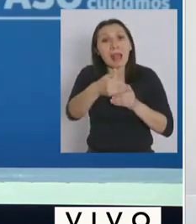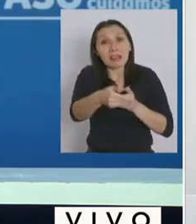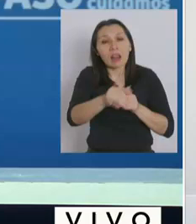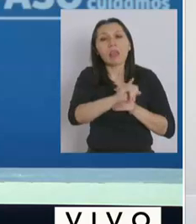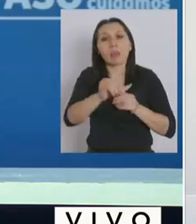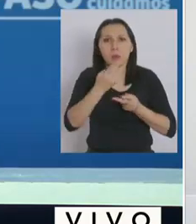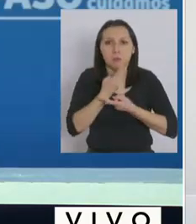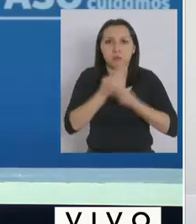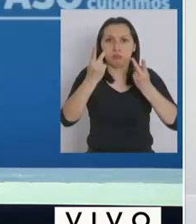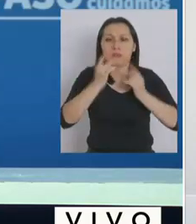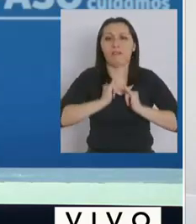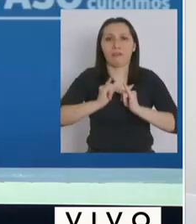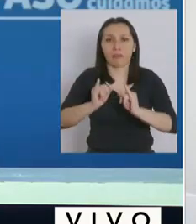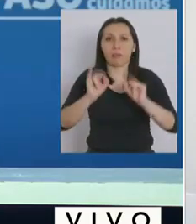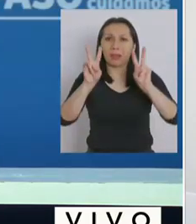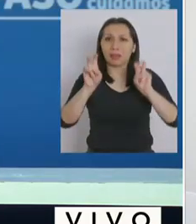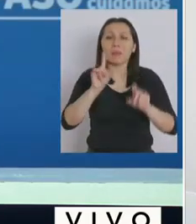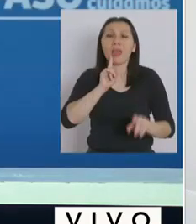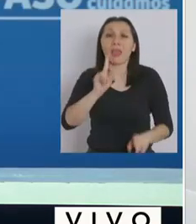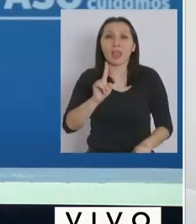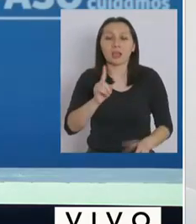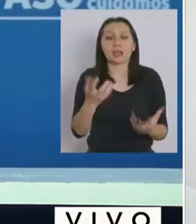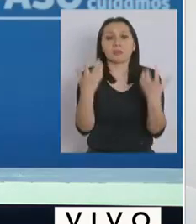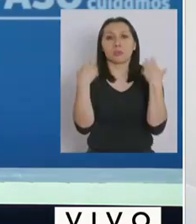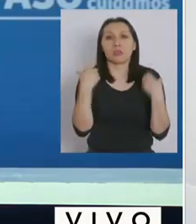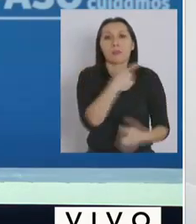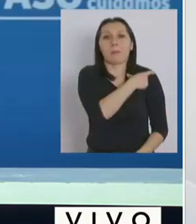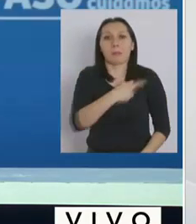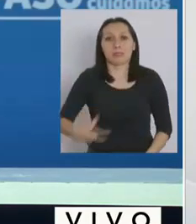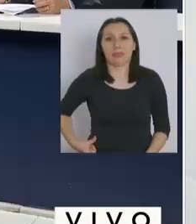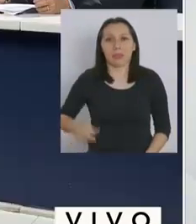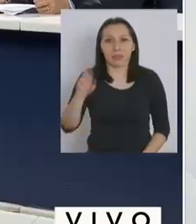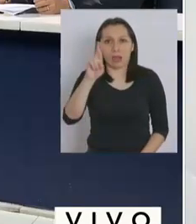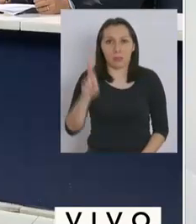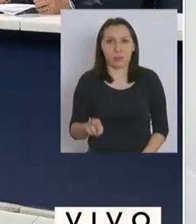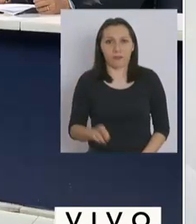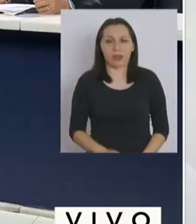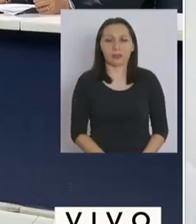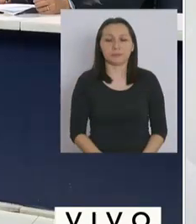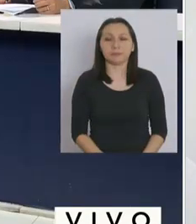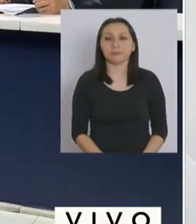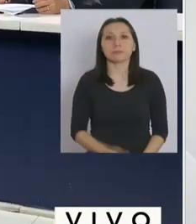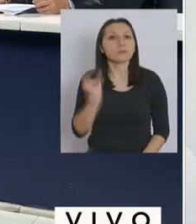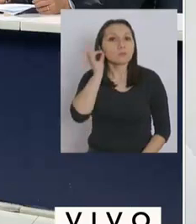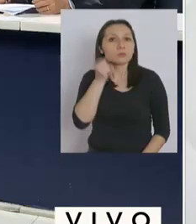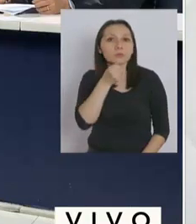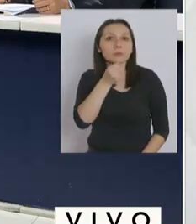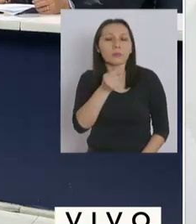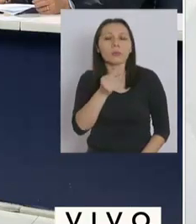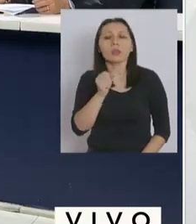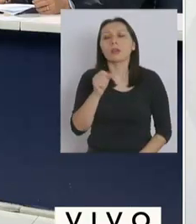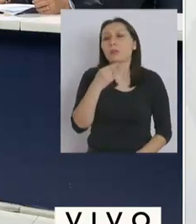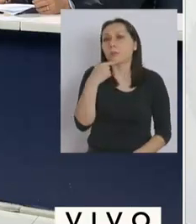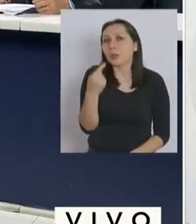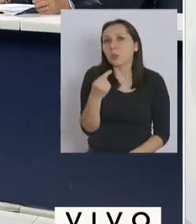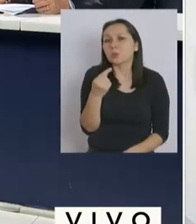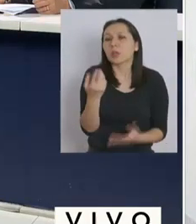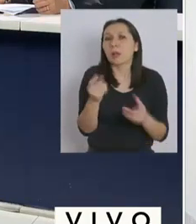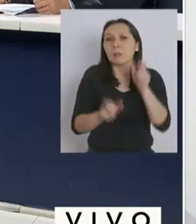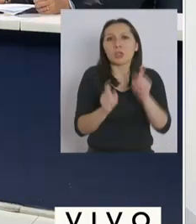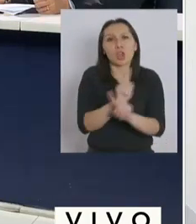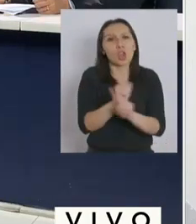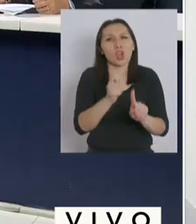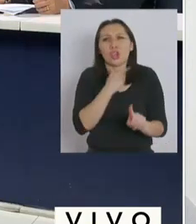va a dar la información por parte del presidente de la República. Subsecretaria, respecto a las personas que no quieren